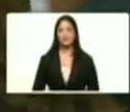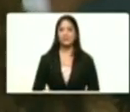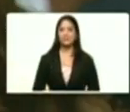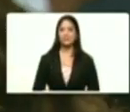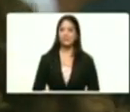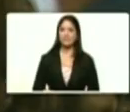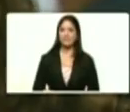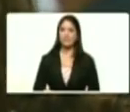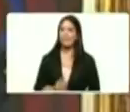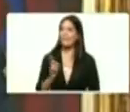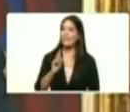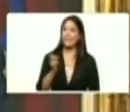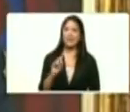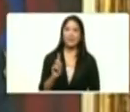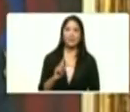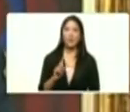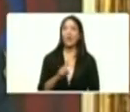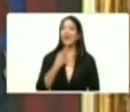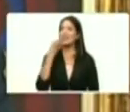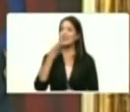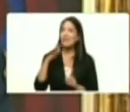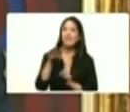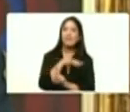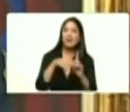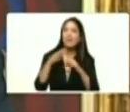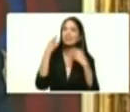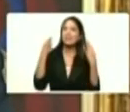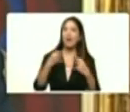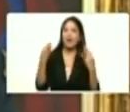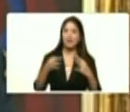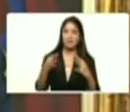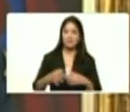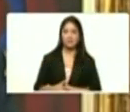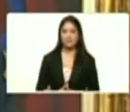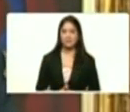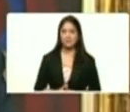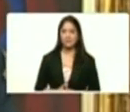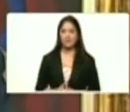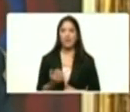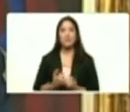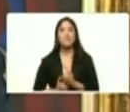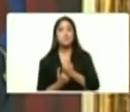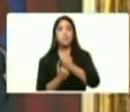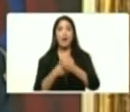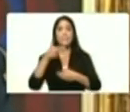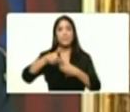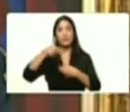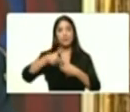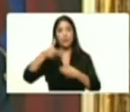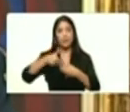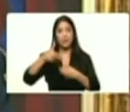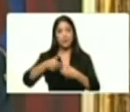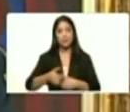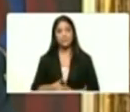No, no, no. Es una realidad. Crearon una burbuja sustentada en el petróleo del fracking,